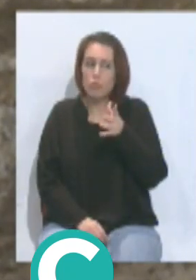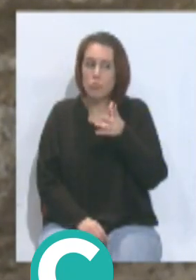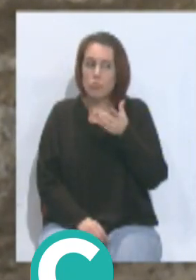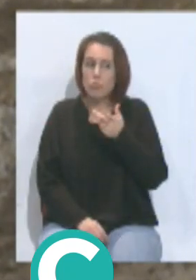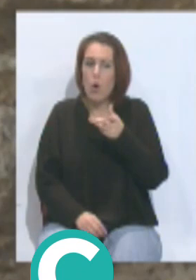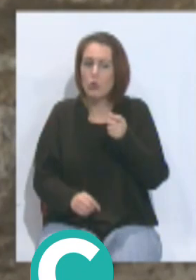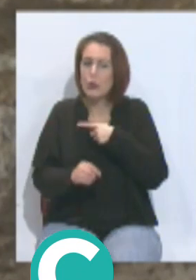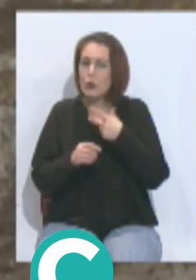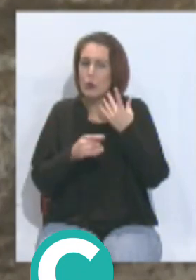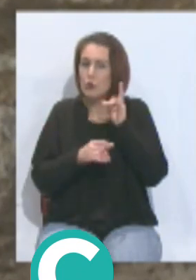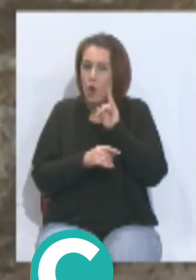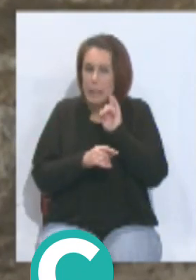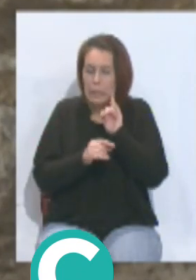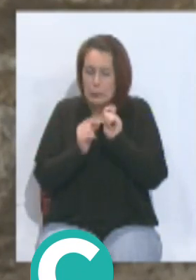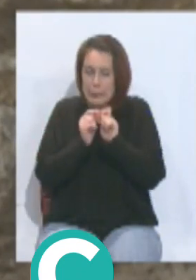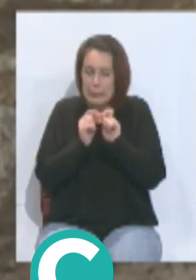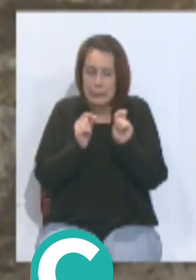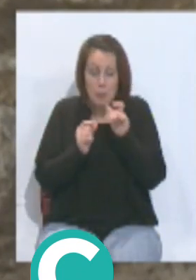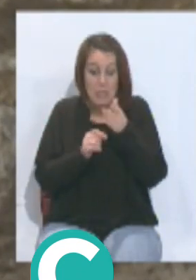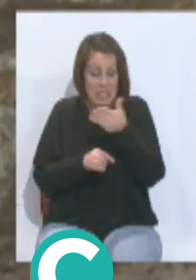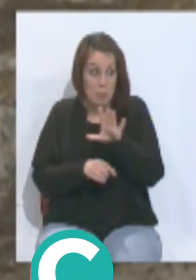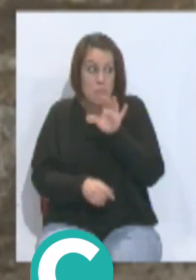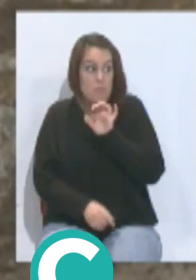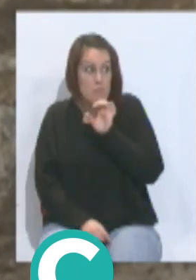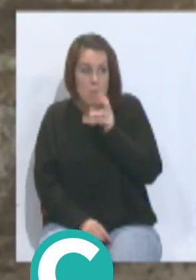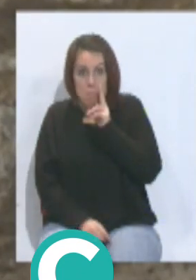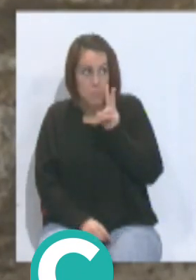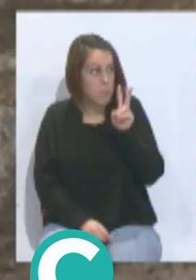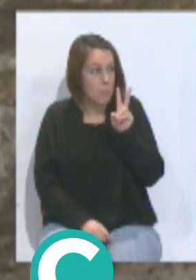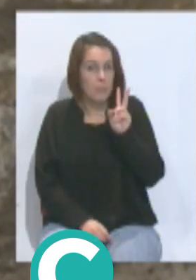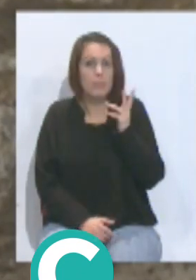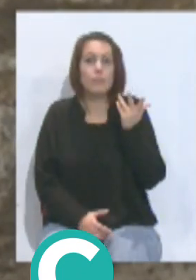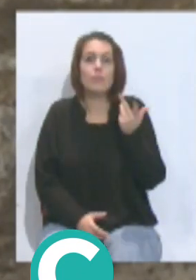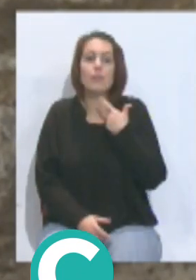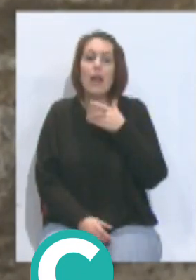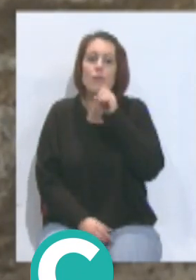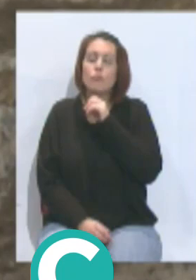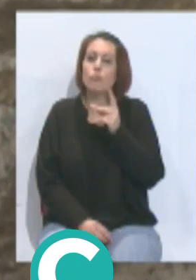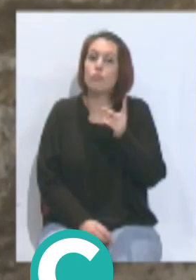sonido, porque es lo que puede despertarle al niño la curiosidad, ¿no? Y